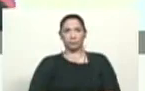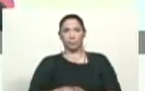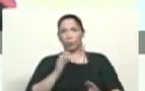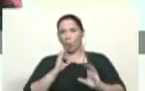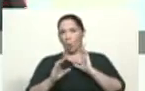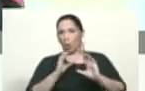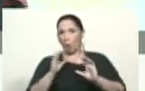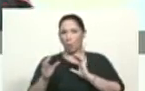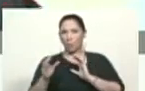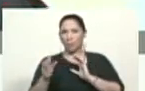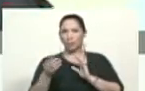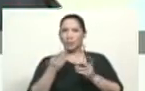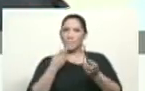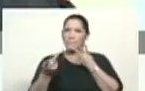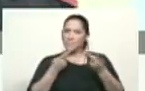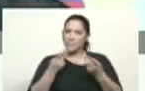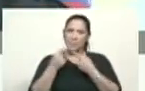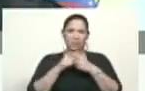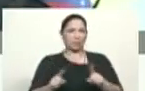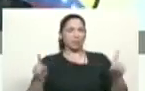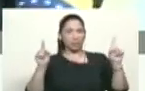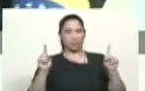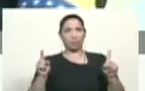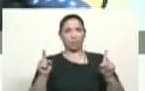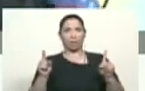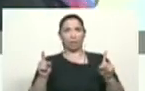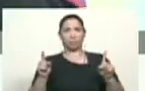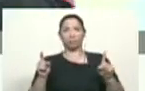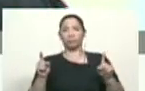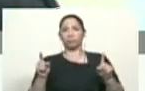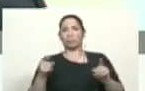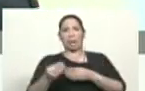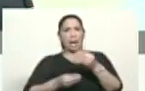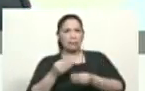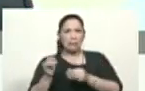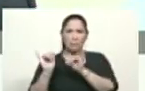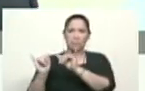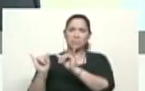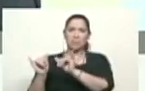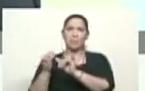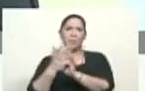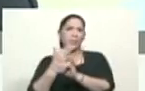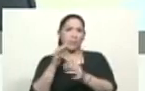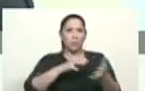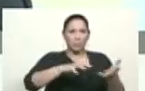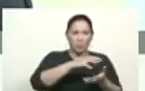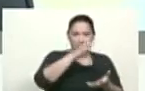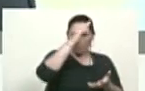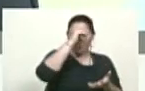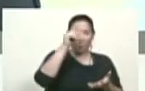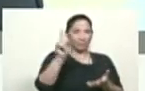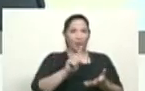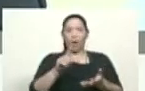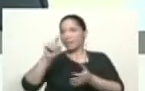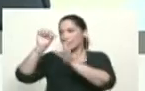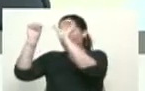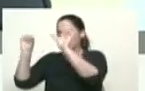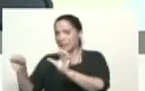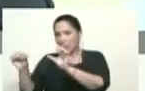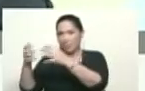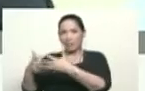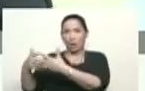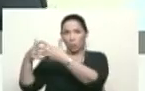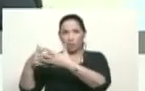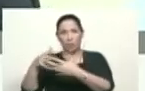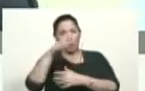comunicación verbal distinta, diplomática, mientras hacían lo mismo por debajo. Porque aquí el problema no es Trump, el problema es el sistema de Estados Unidos.